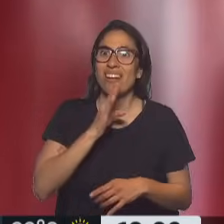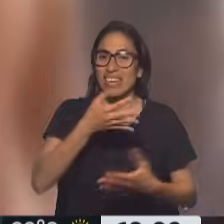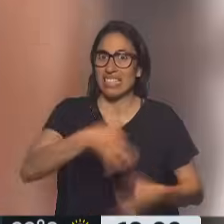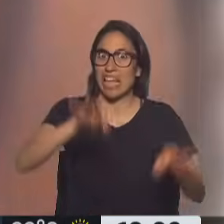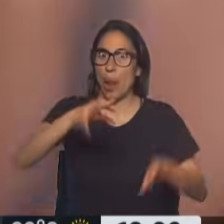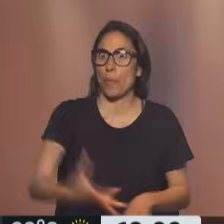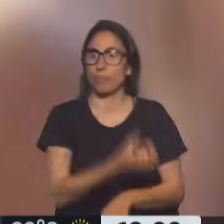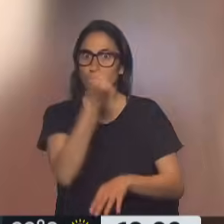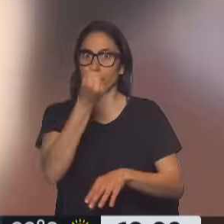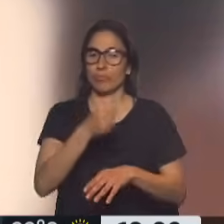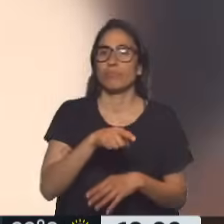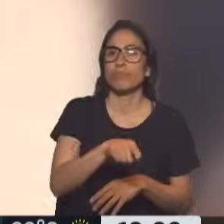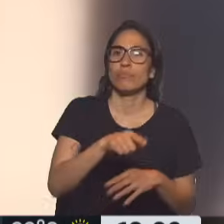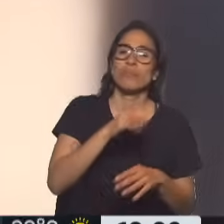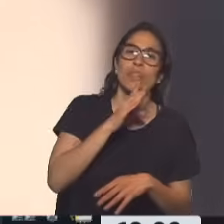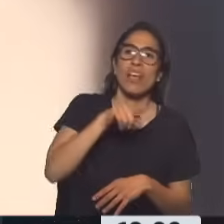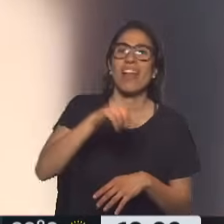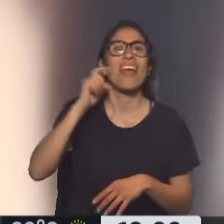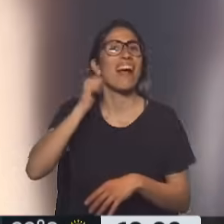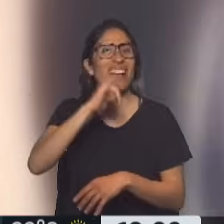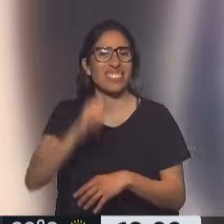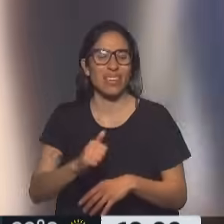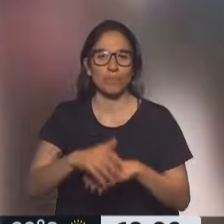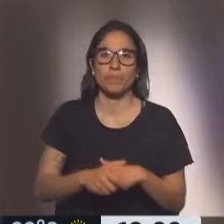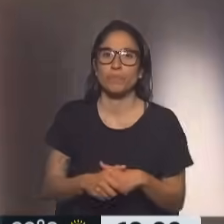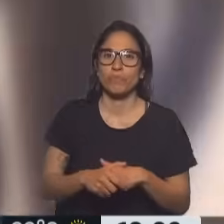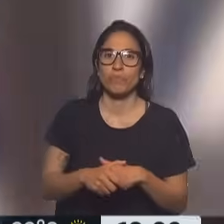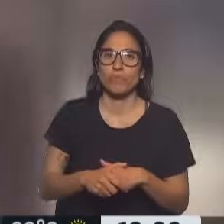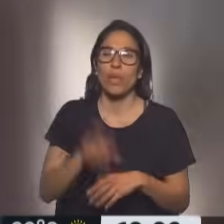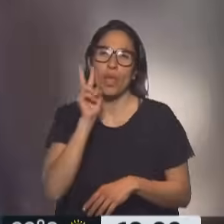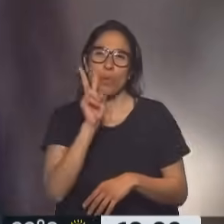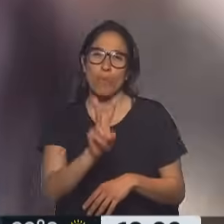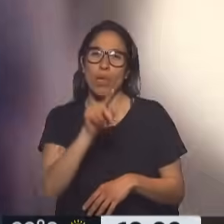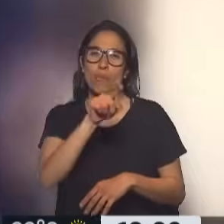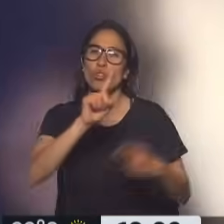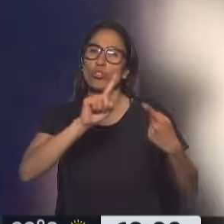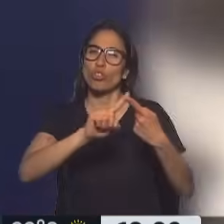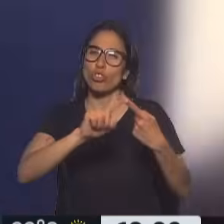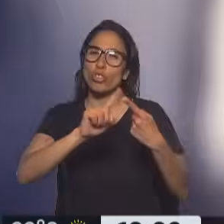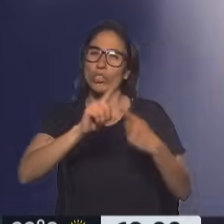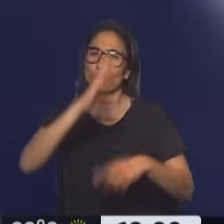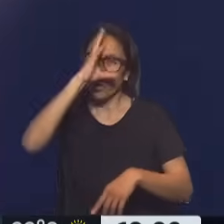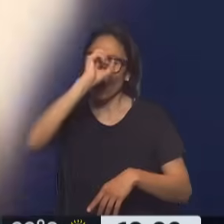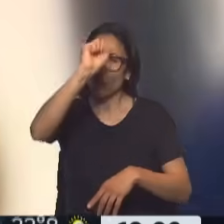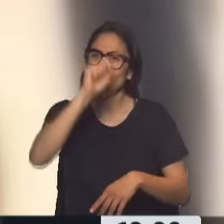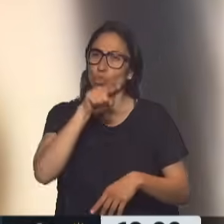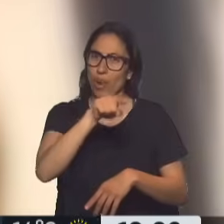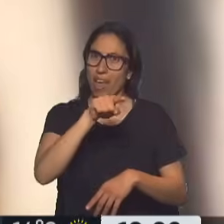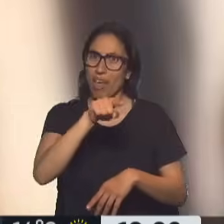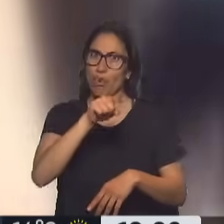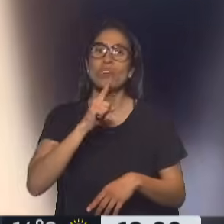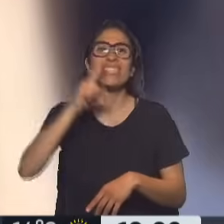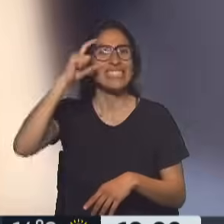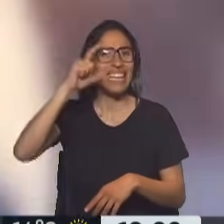de contacto los vamos mostrando en pantalla tanto para comunicarse con el consulado de tel aviv como para consultas desde la República